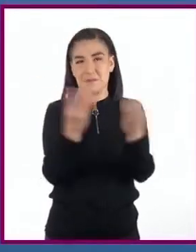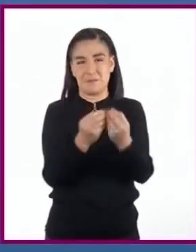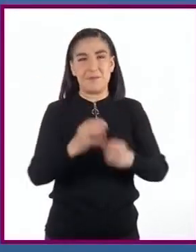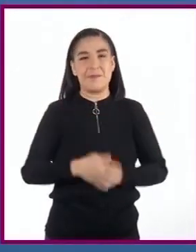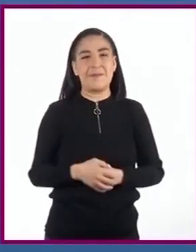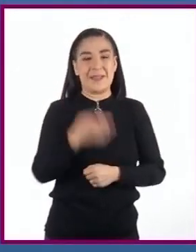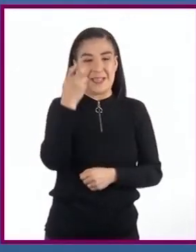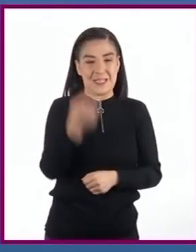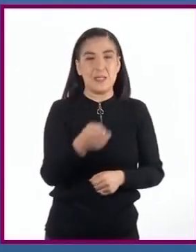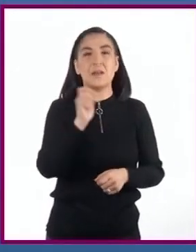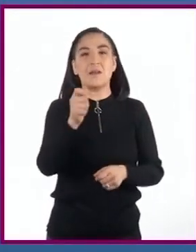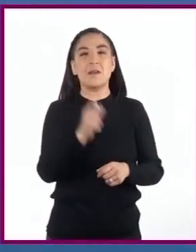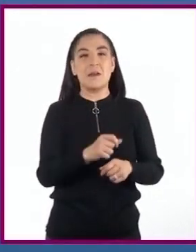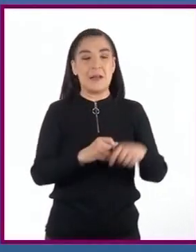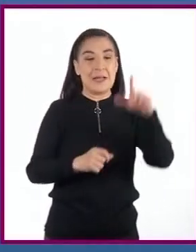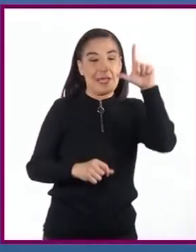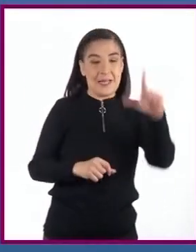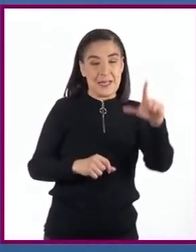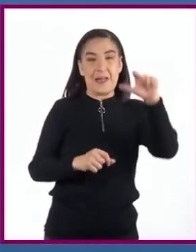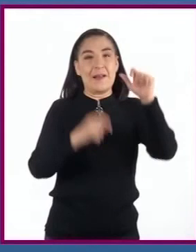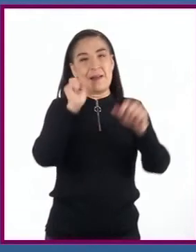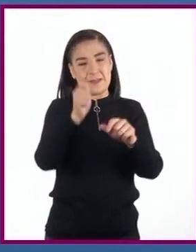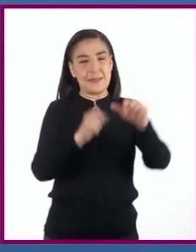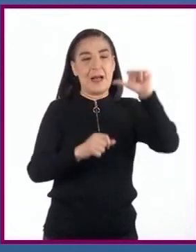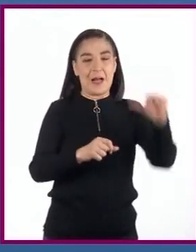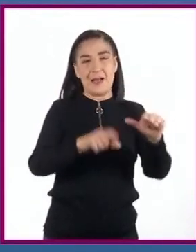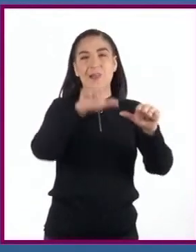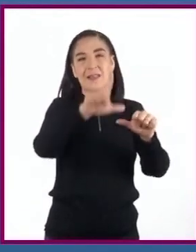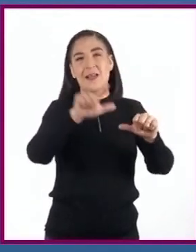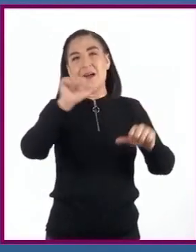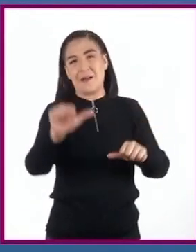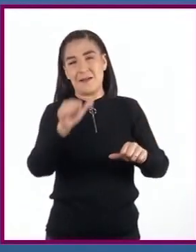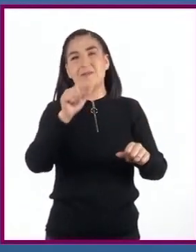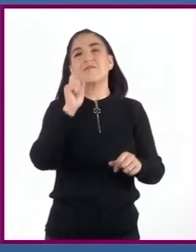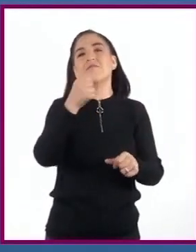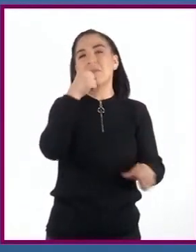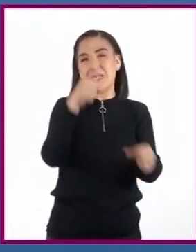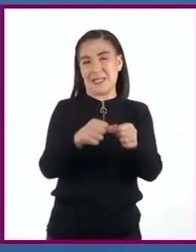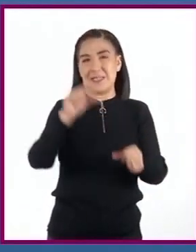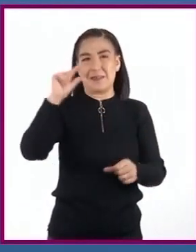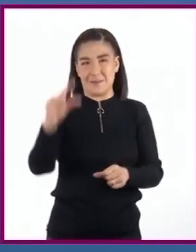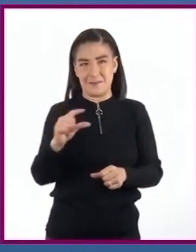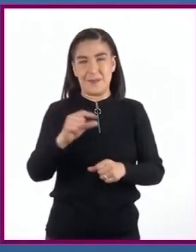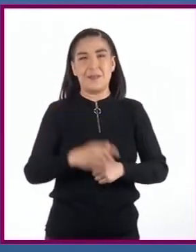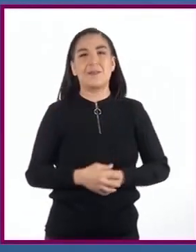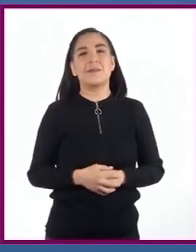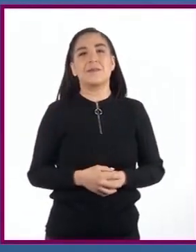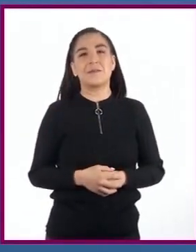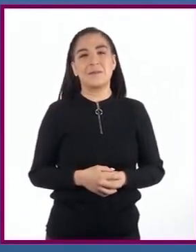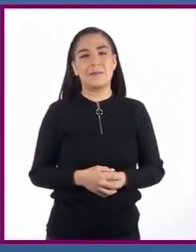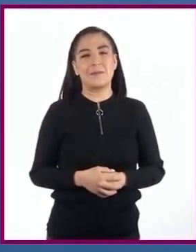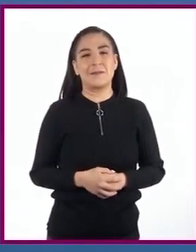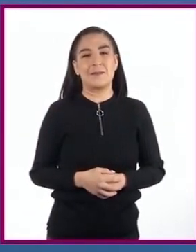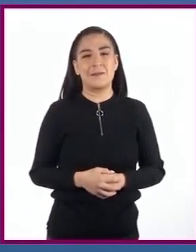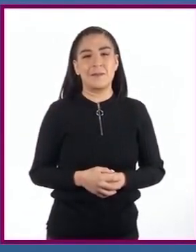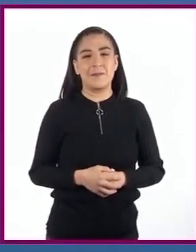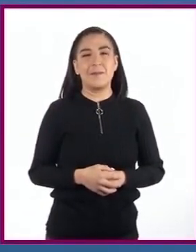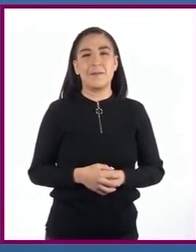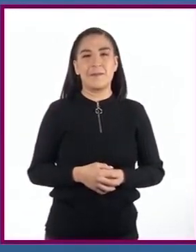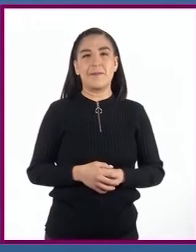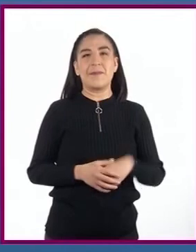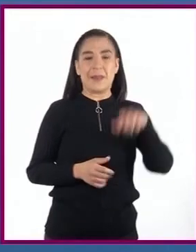Este criterio, ángulo, lado, ángulo, se representa como ALA, esto es, escribiendo las letras